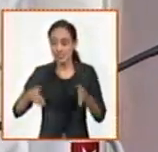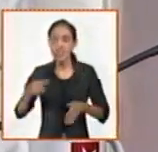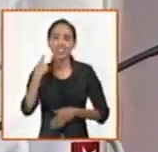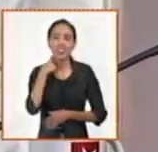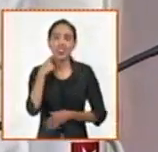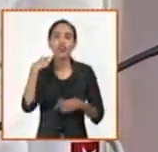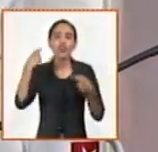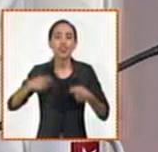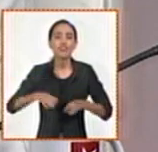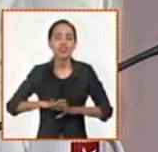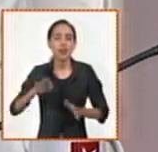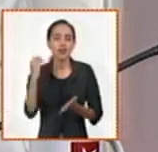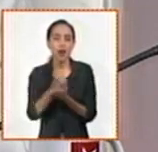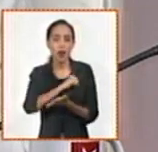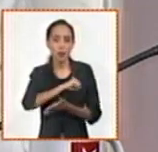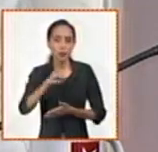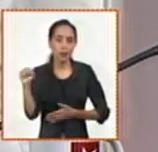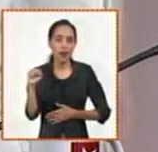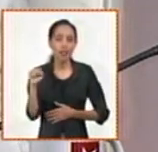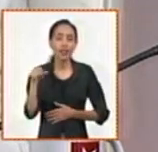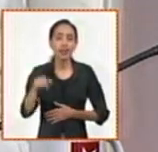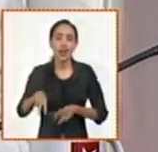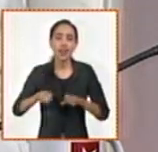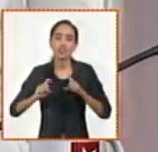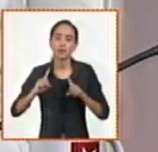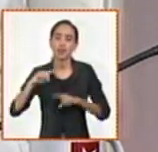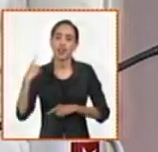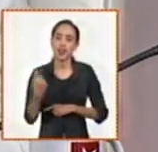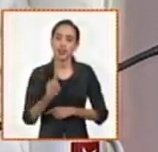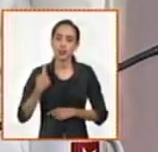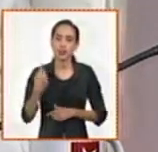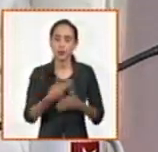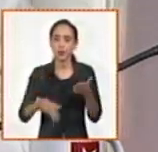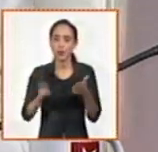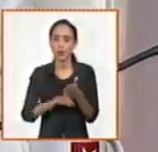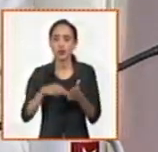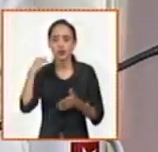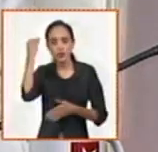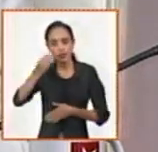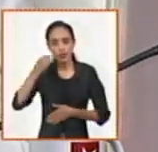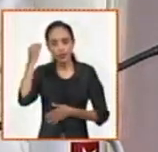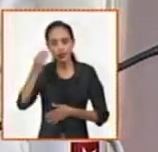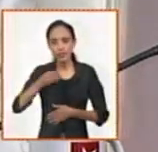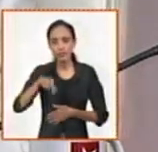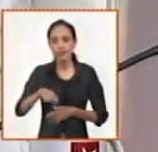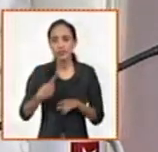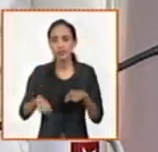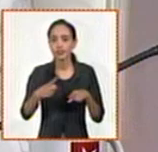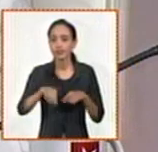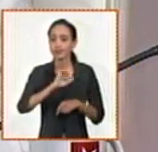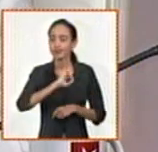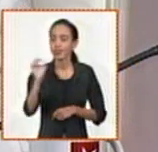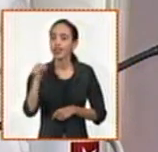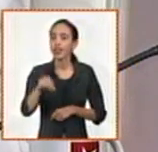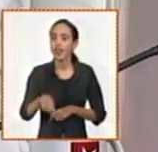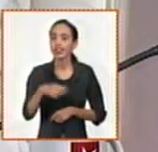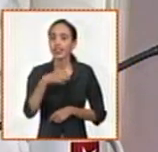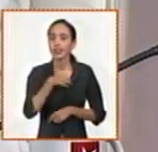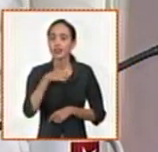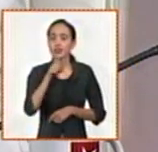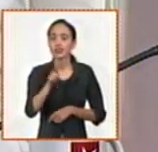año debe quedar ya aprobada en la Asamblea Nacional del Poder Popular. Yo creo que son cosas que hemos logrado. Ahí